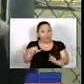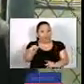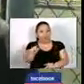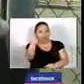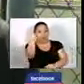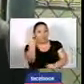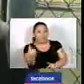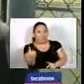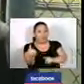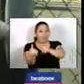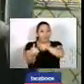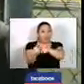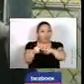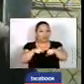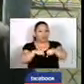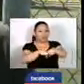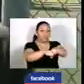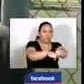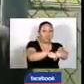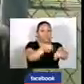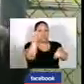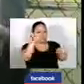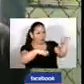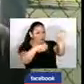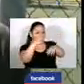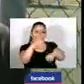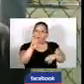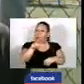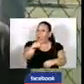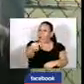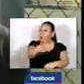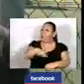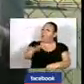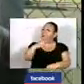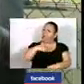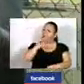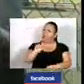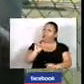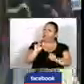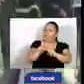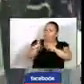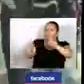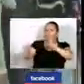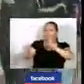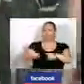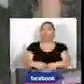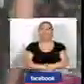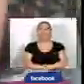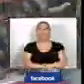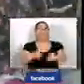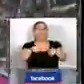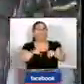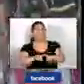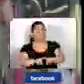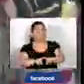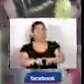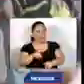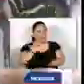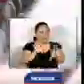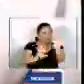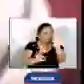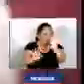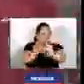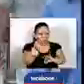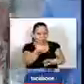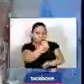personas como en supermercados o lugares así, sí trato de mantener una distancia. Sin embargo, señalan que hay